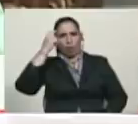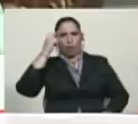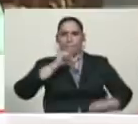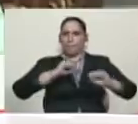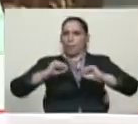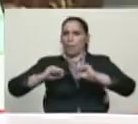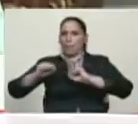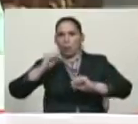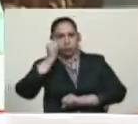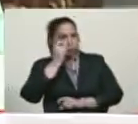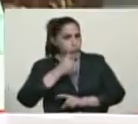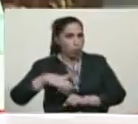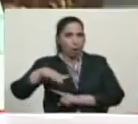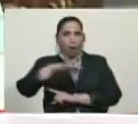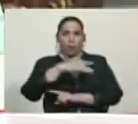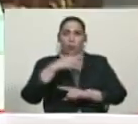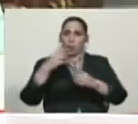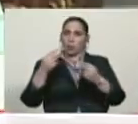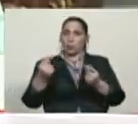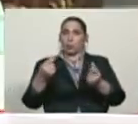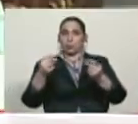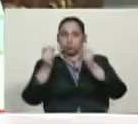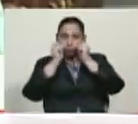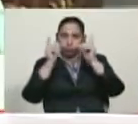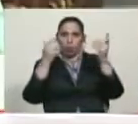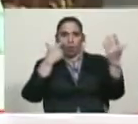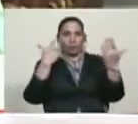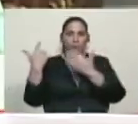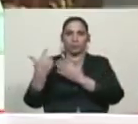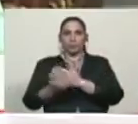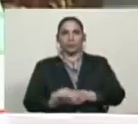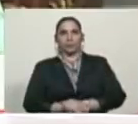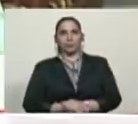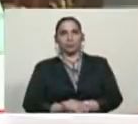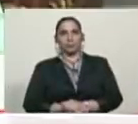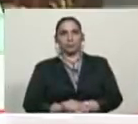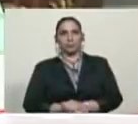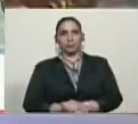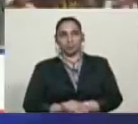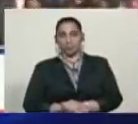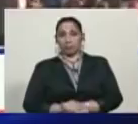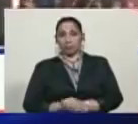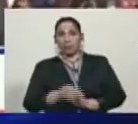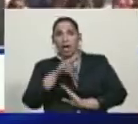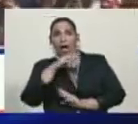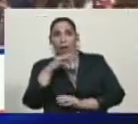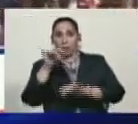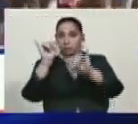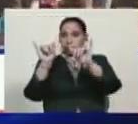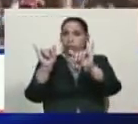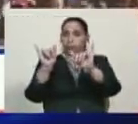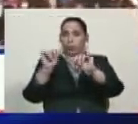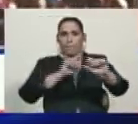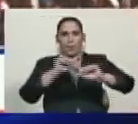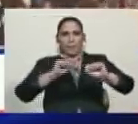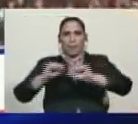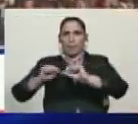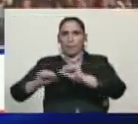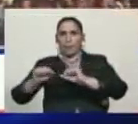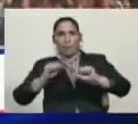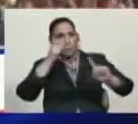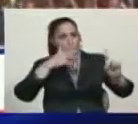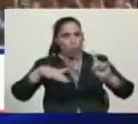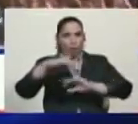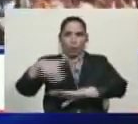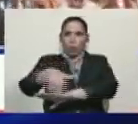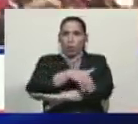impresionante tenemos las imágenes de paraguachón bueno las imágenes hablan por sí solas pueblo movilizado pueblo en la calle